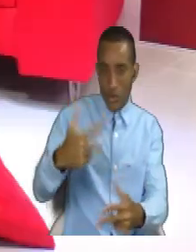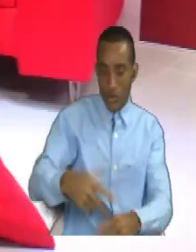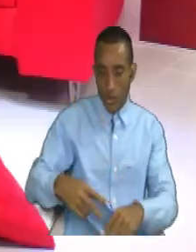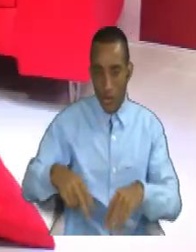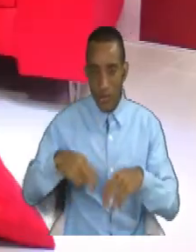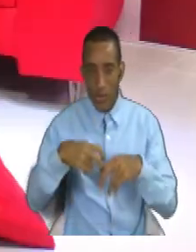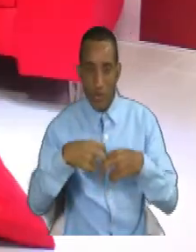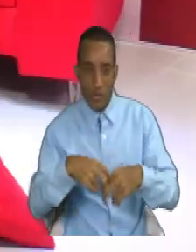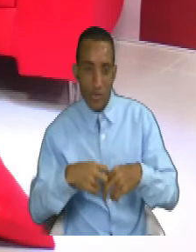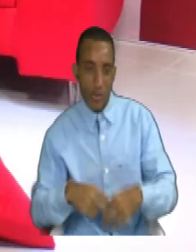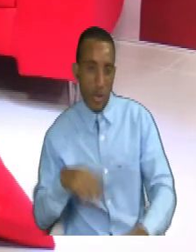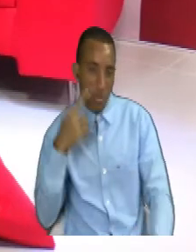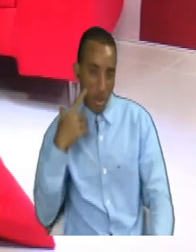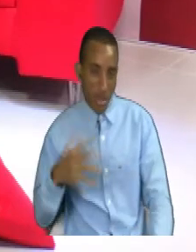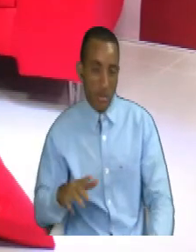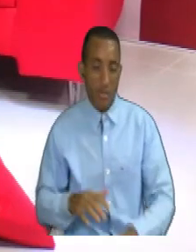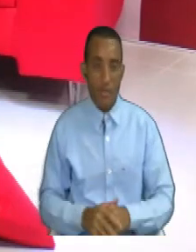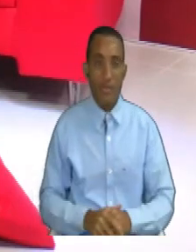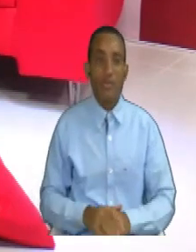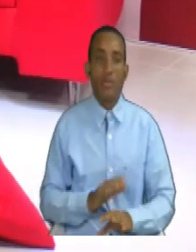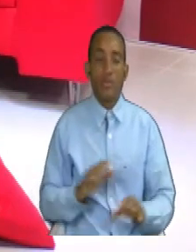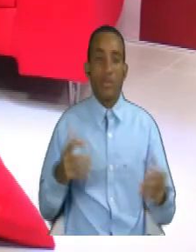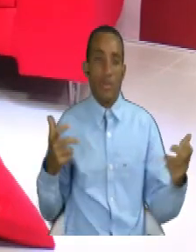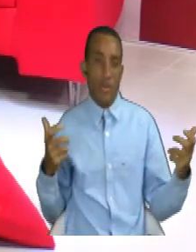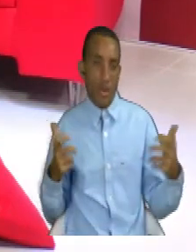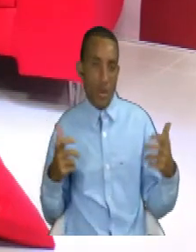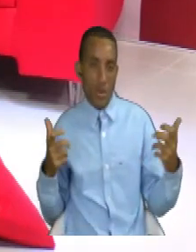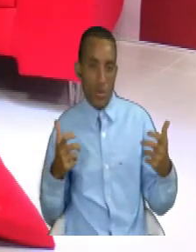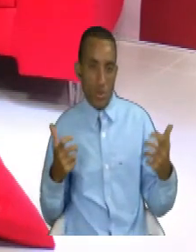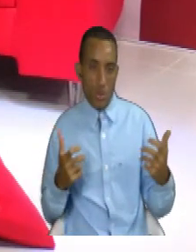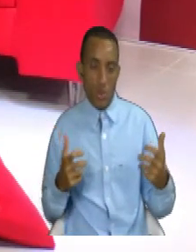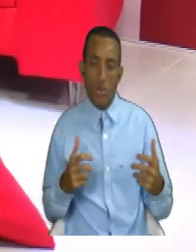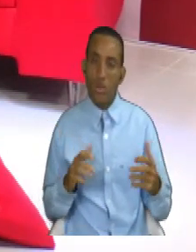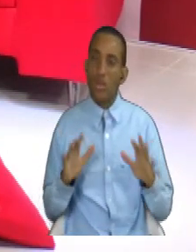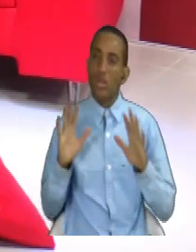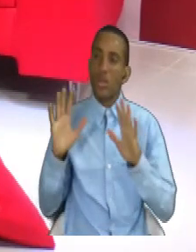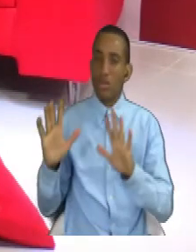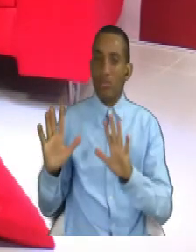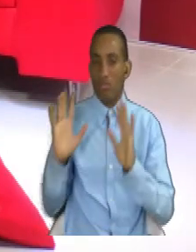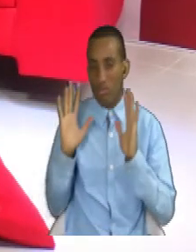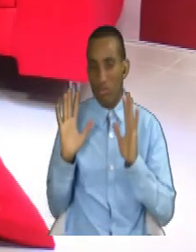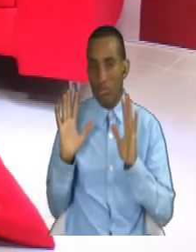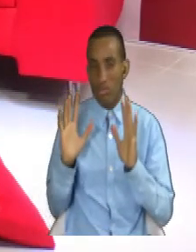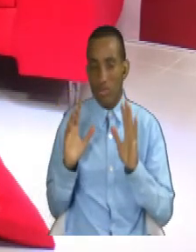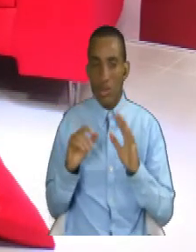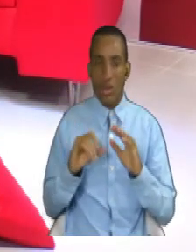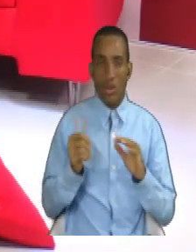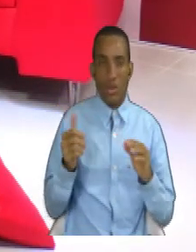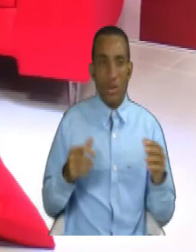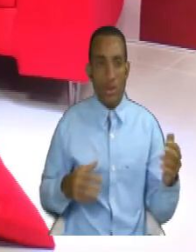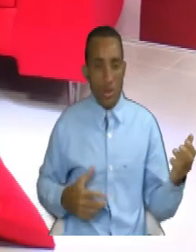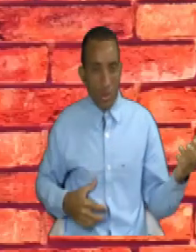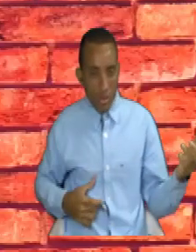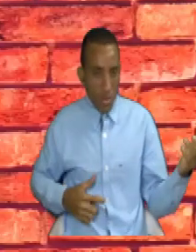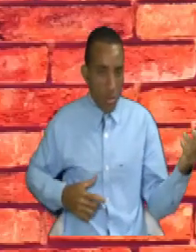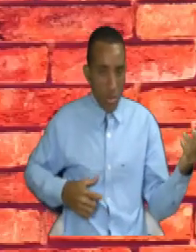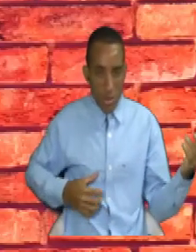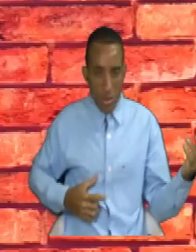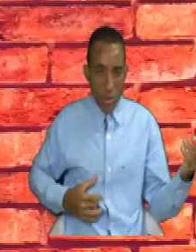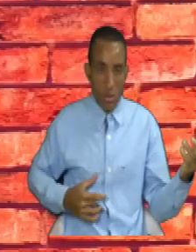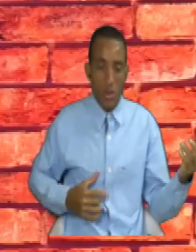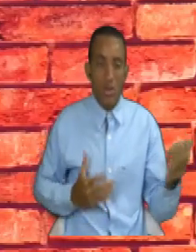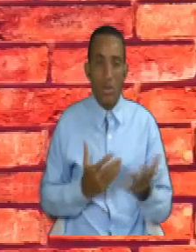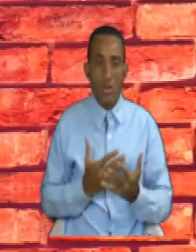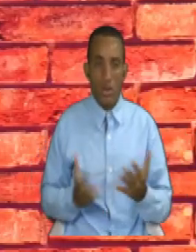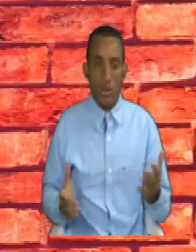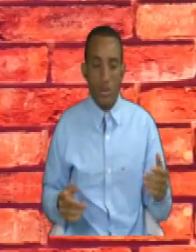Un vallenato urbano que se sale pues del contexto un poquito del vallenato clásico, con un poco de guitarras más sonantes, con un poco